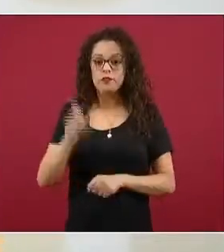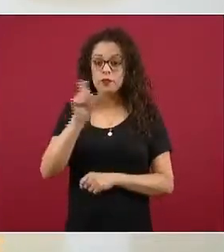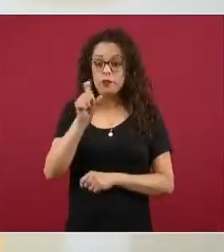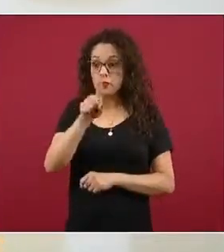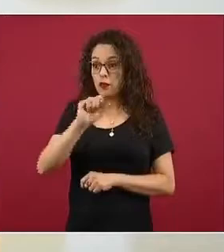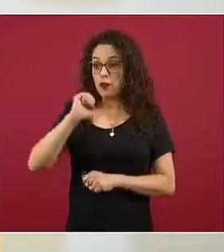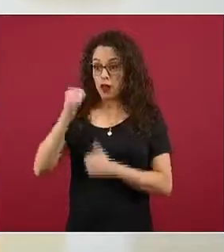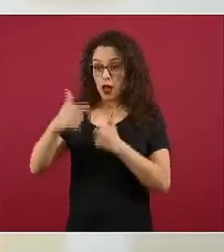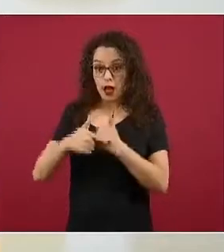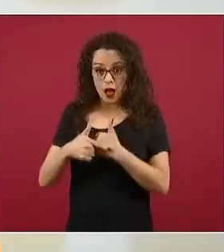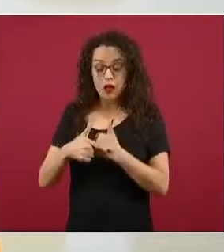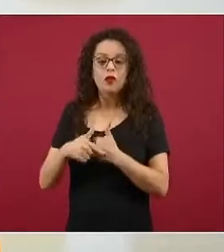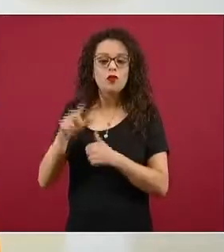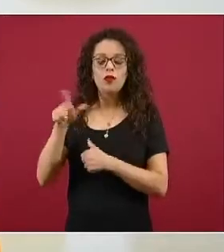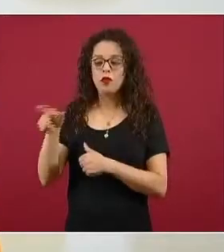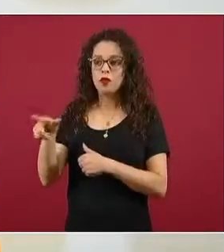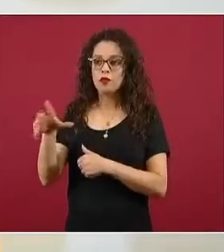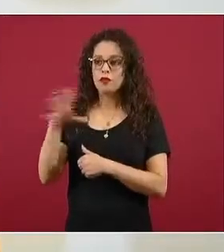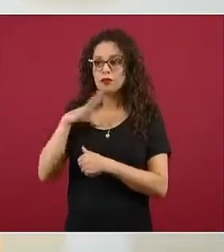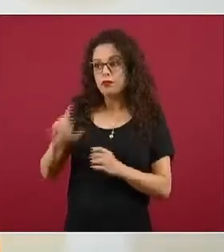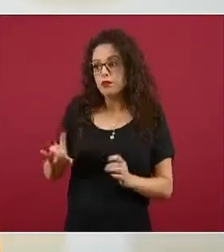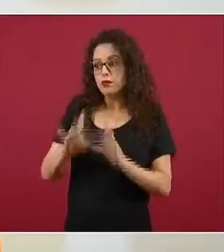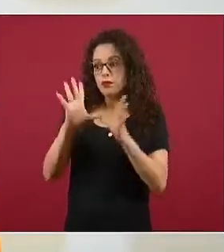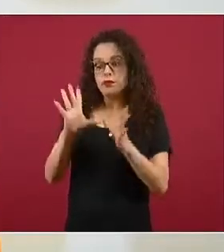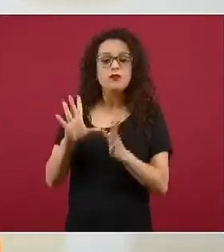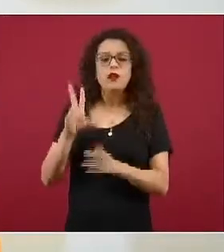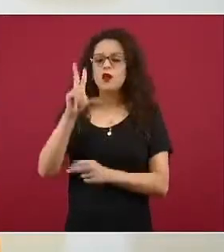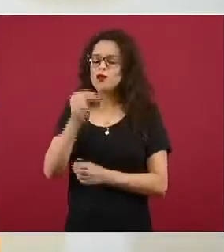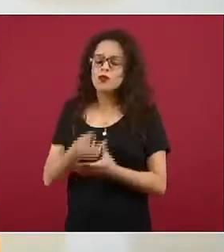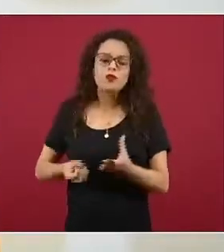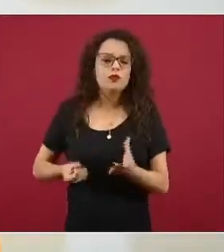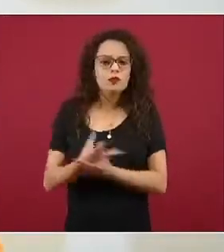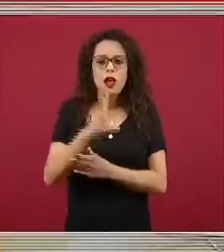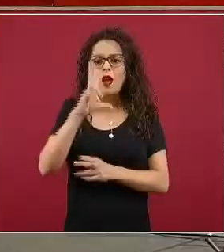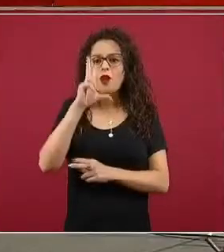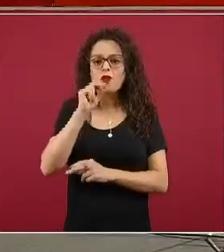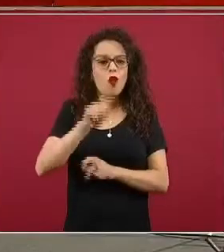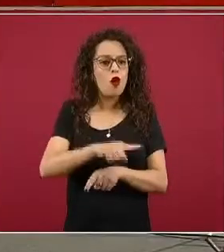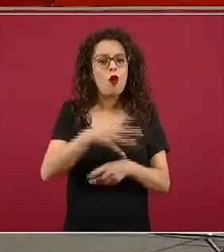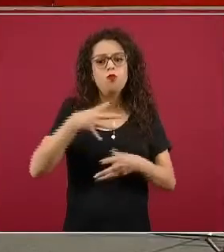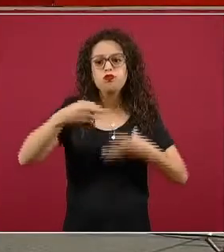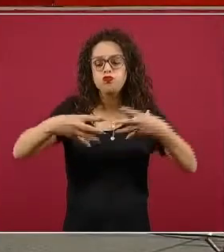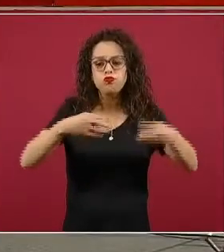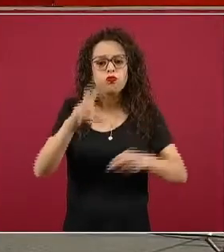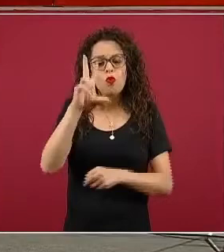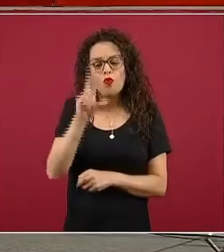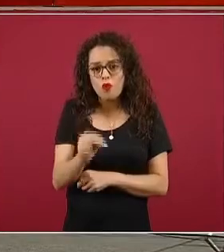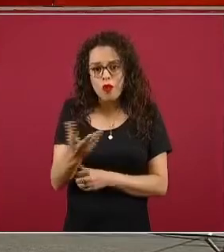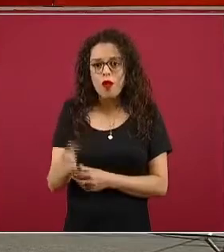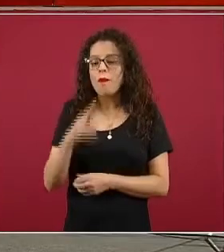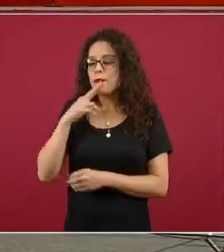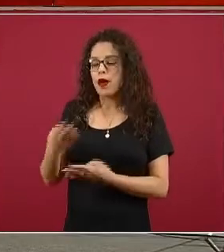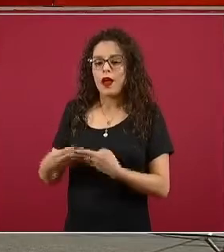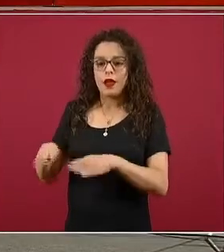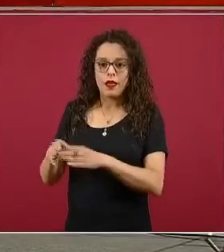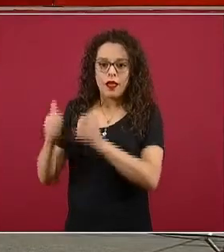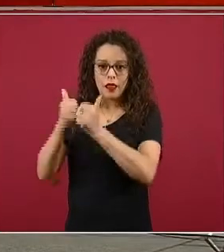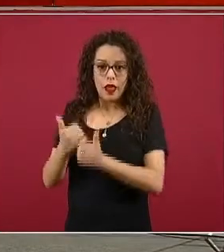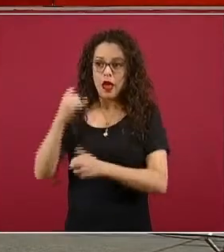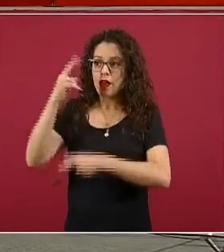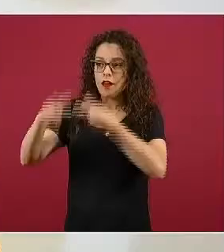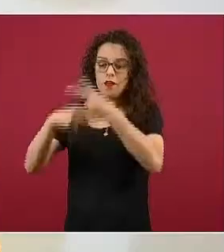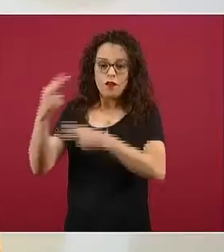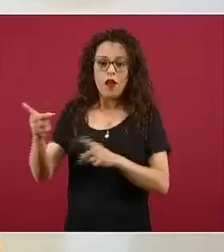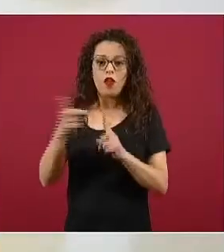aíslate y acércate a un kiosco. Si eres positivo, aunque no tengas síntomas, este mensaje es muy importante,